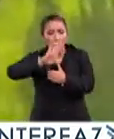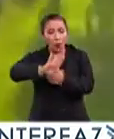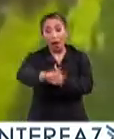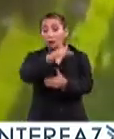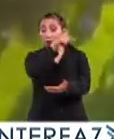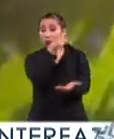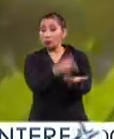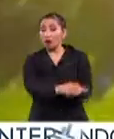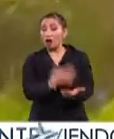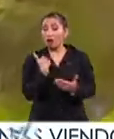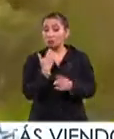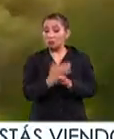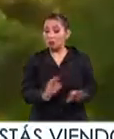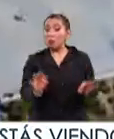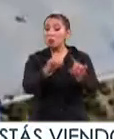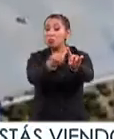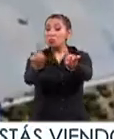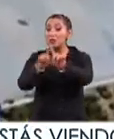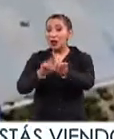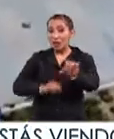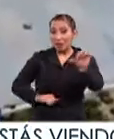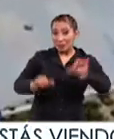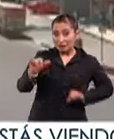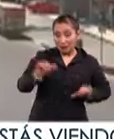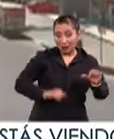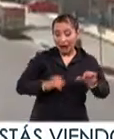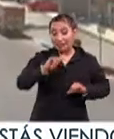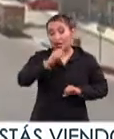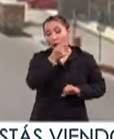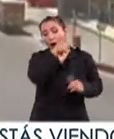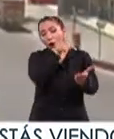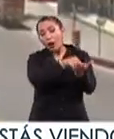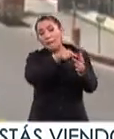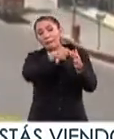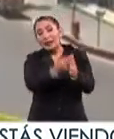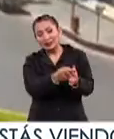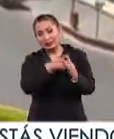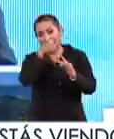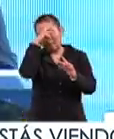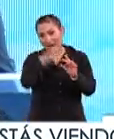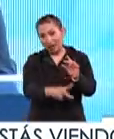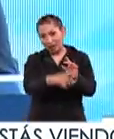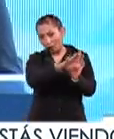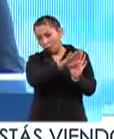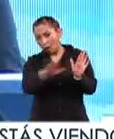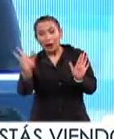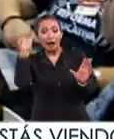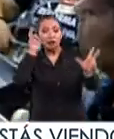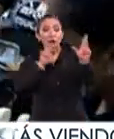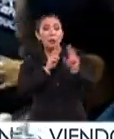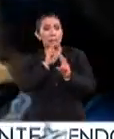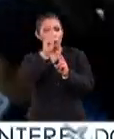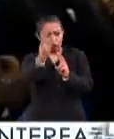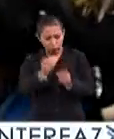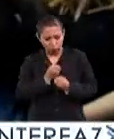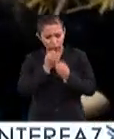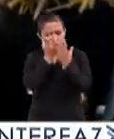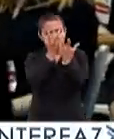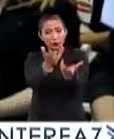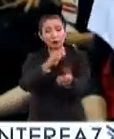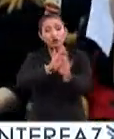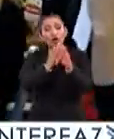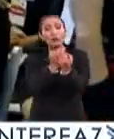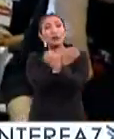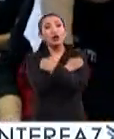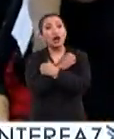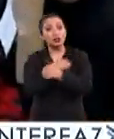hace un territorio sumamente dinámico. En Tijuana, lugar donde empieza la patria, también se escucharon las voces para construir un